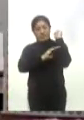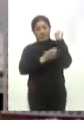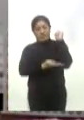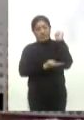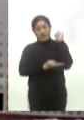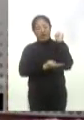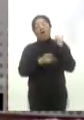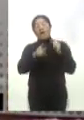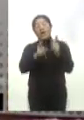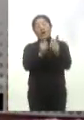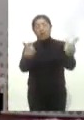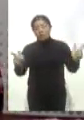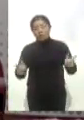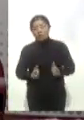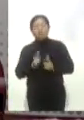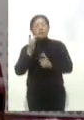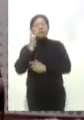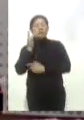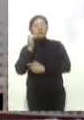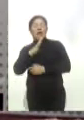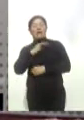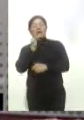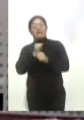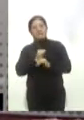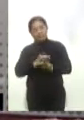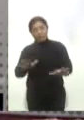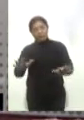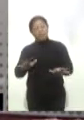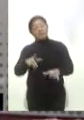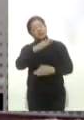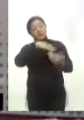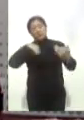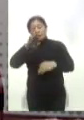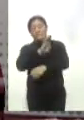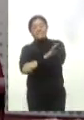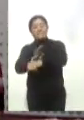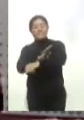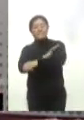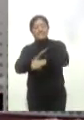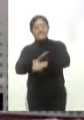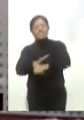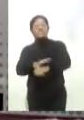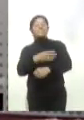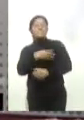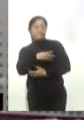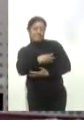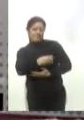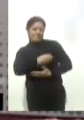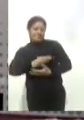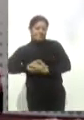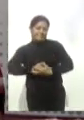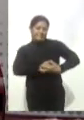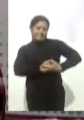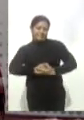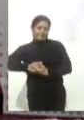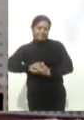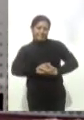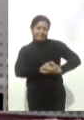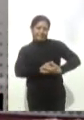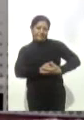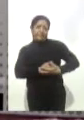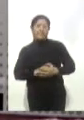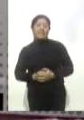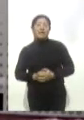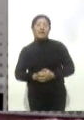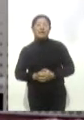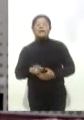grupos de WhatsApp les están enviando información constante de los beneficios de la lactancia materna. En caso de que las mamás tengan